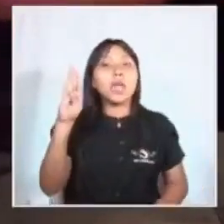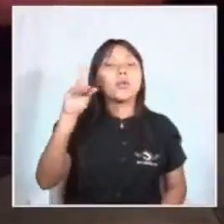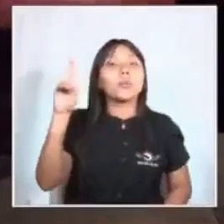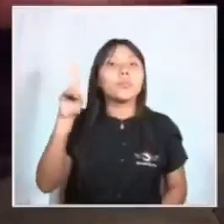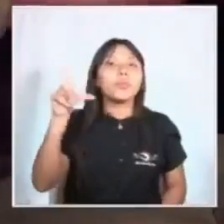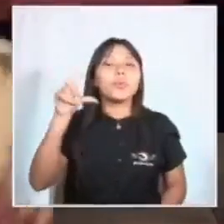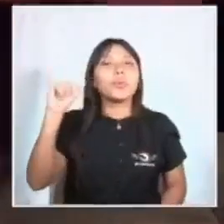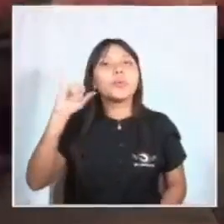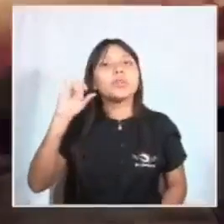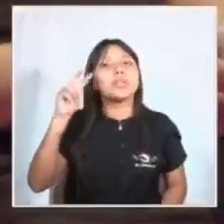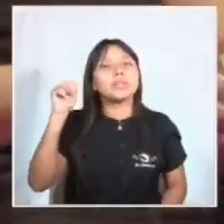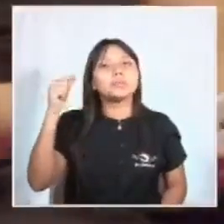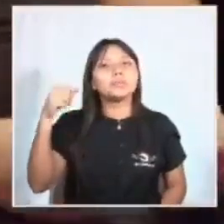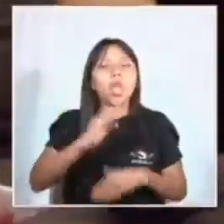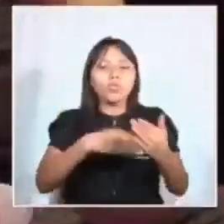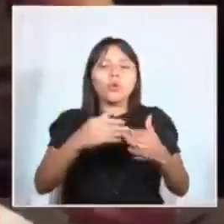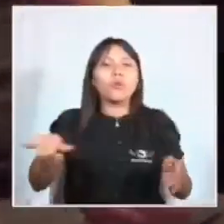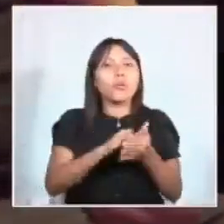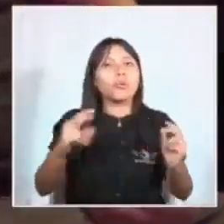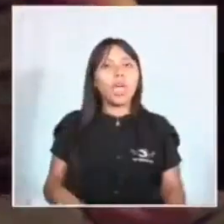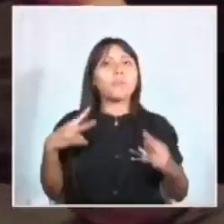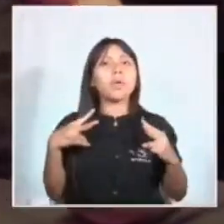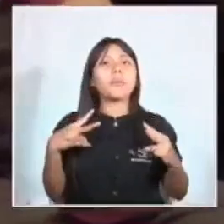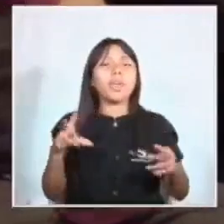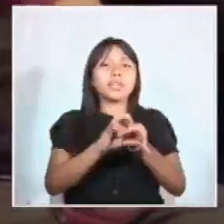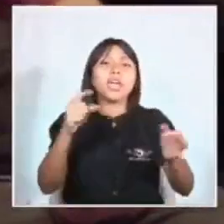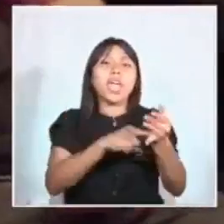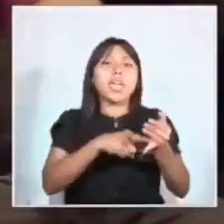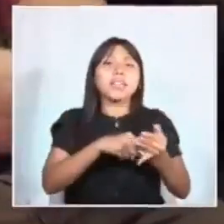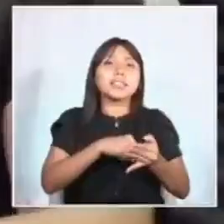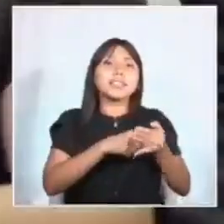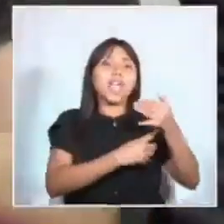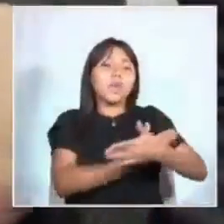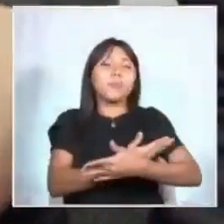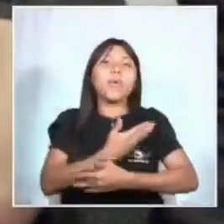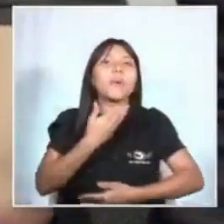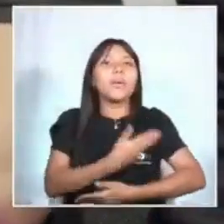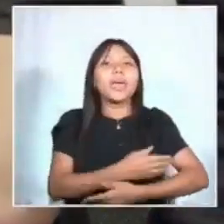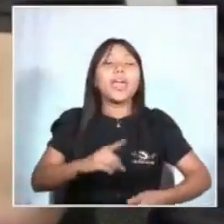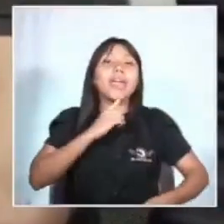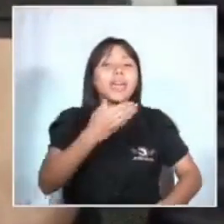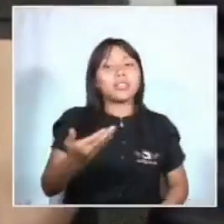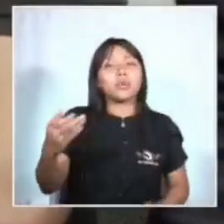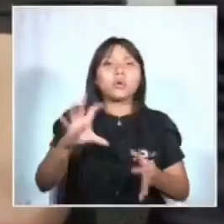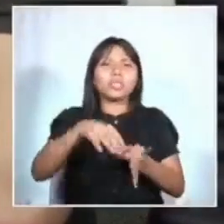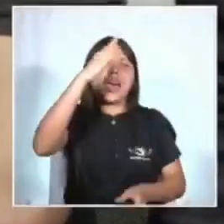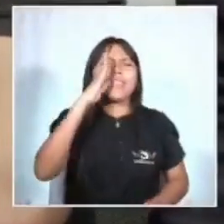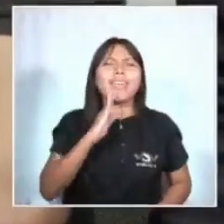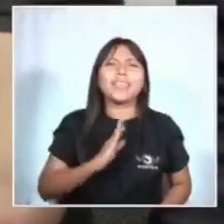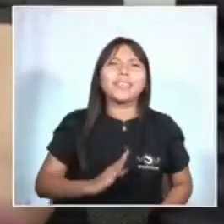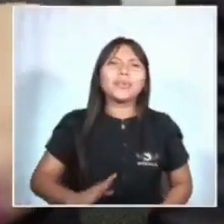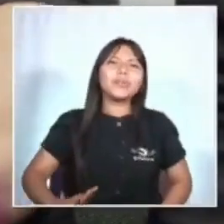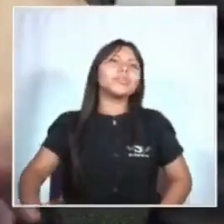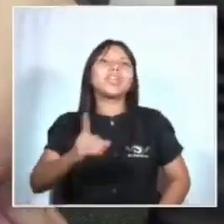viviendo, Gabriel, todo lo que estás viviendo de este bebé es la excusa de Dios, es el laboratorio